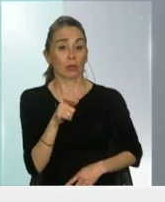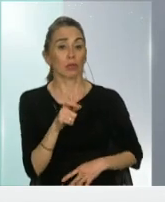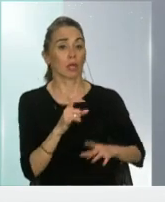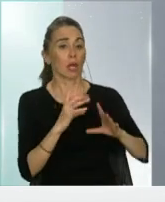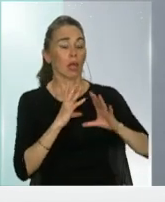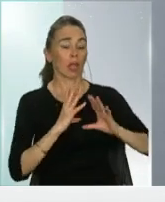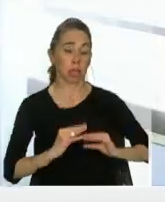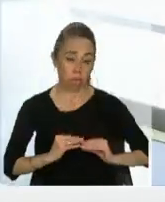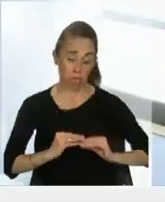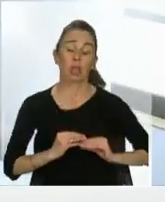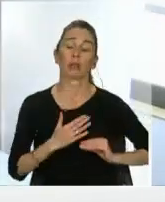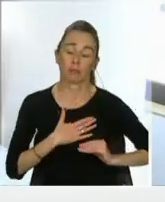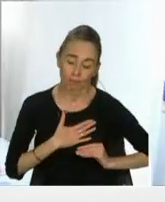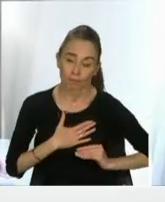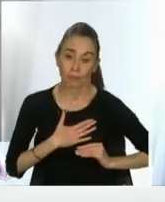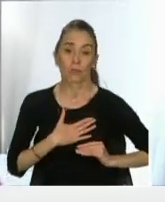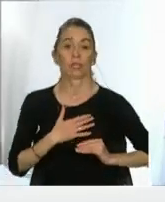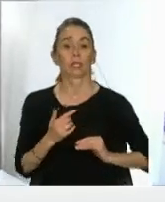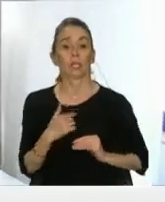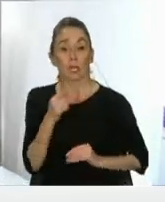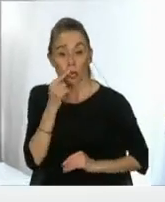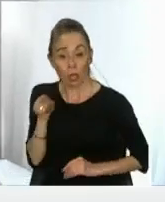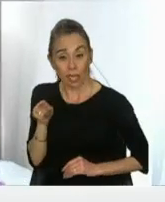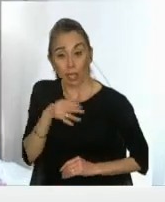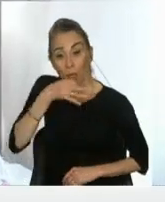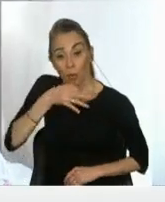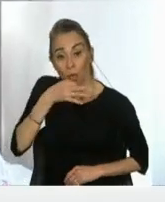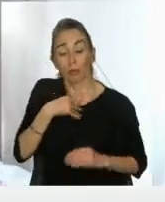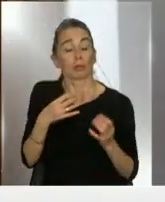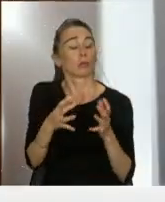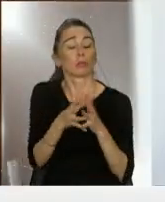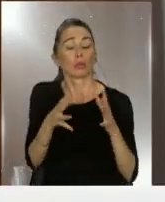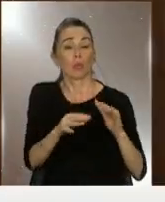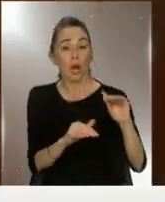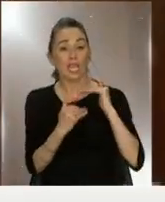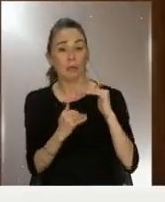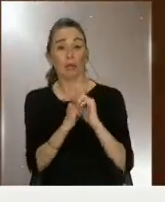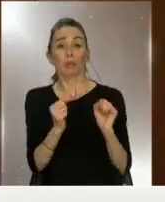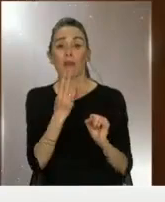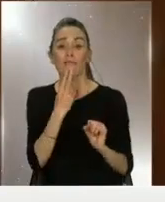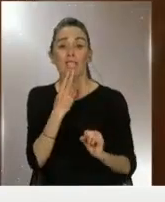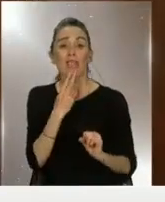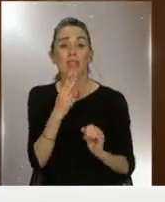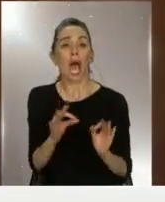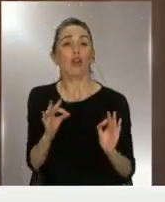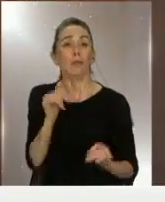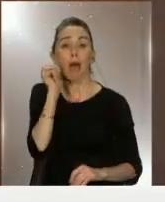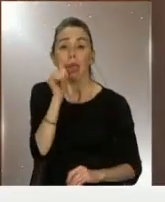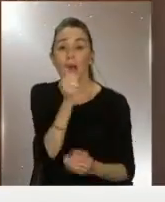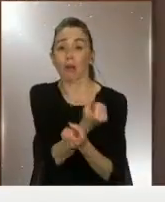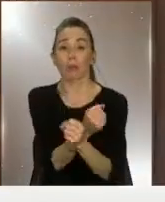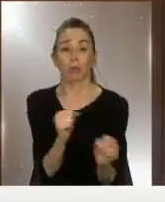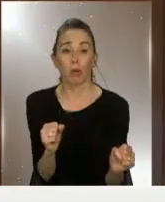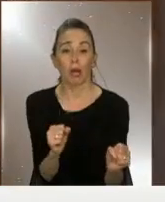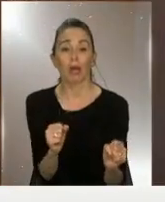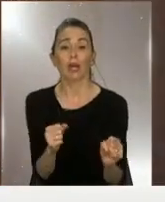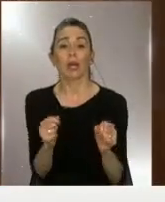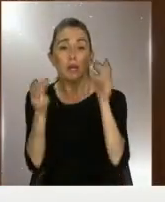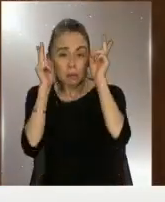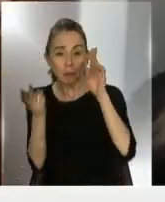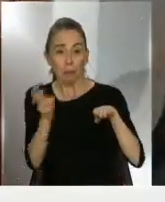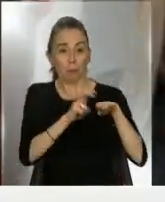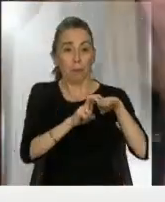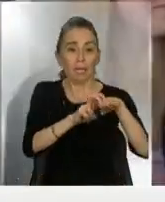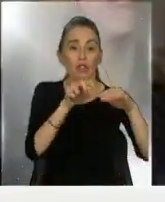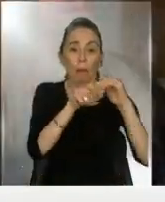emocionalmente mucho a la persona. Tengo muchas limitaciones en el sentido de hacer una vida normal, cotidiana. No puedo subirme al transporte